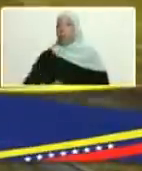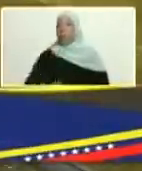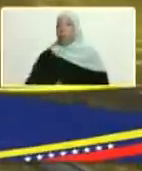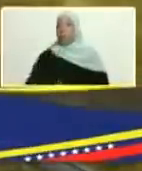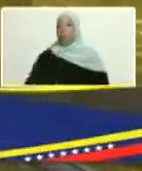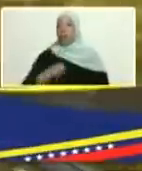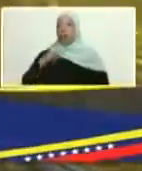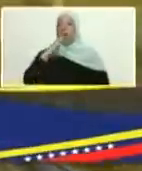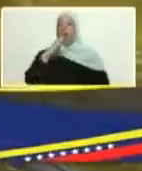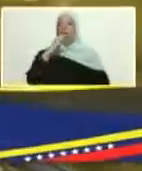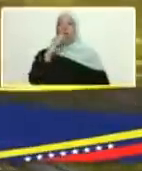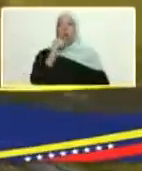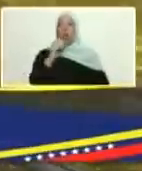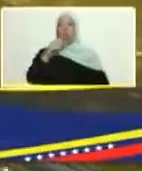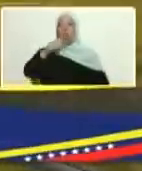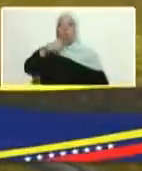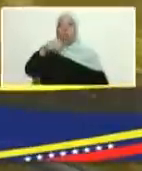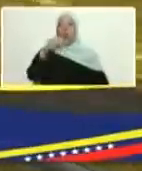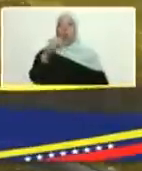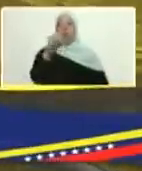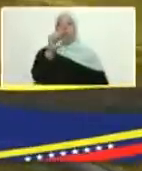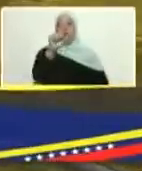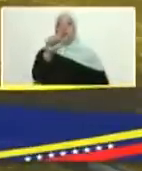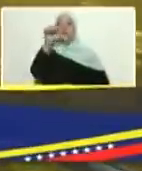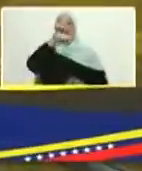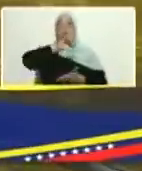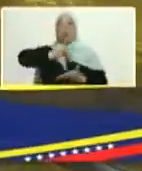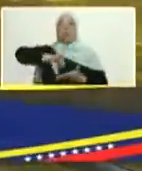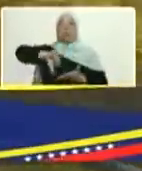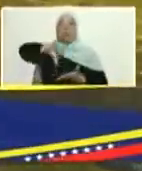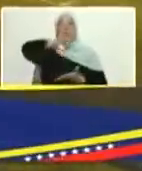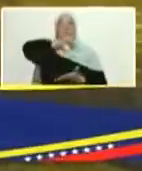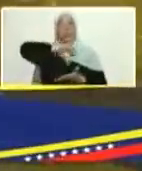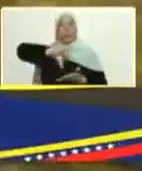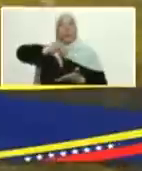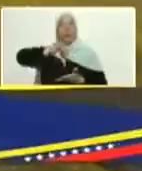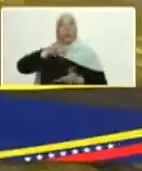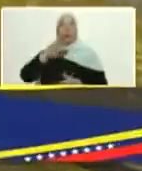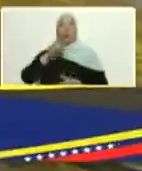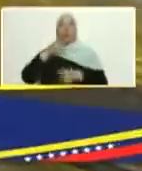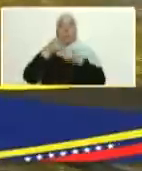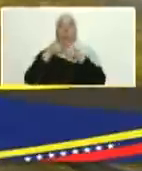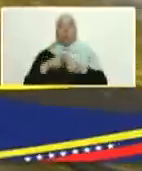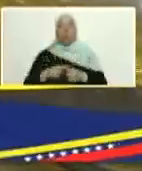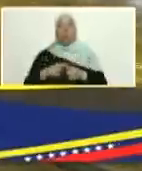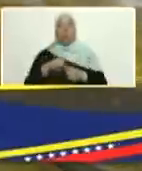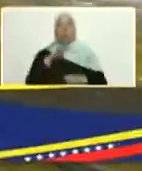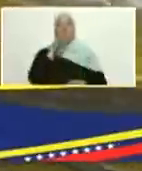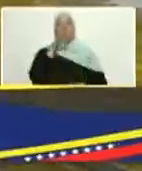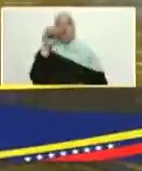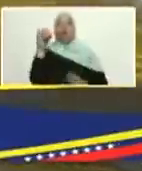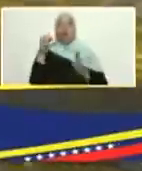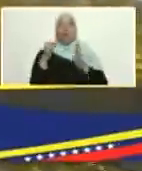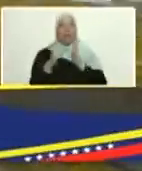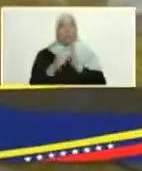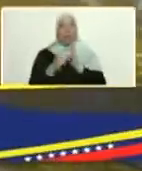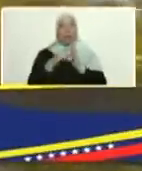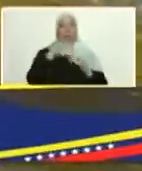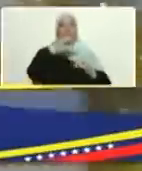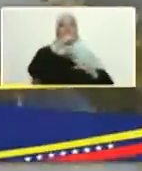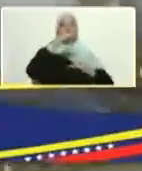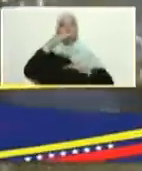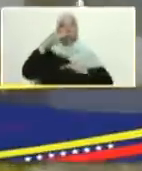Coposa tiene una capacidad productiva en esta área de aproximadamente 80.000 fardos de